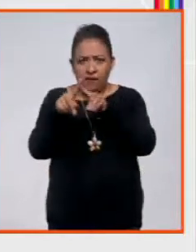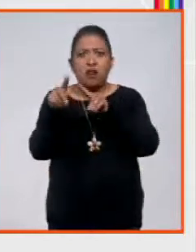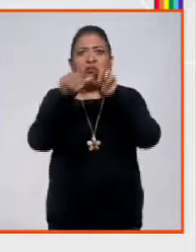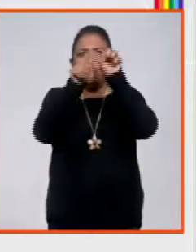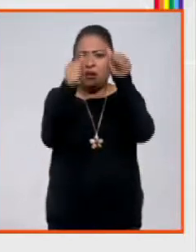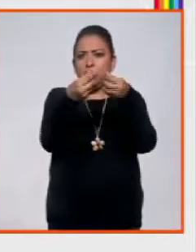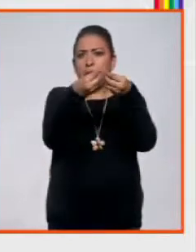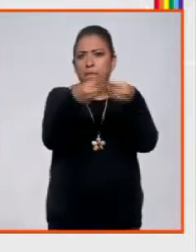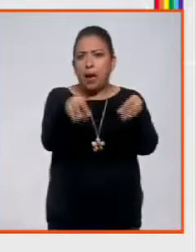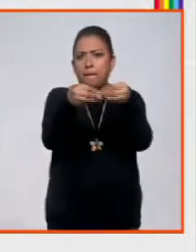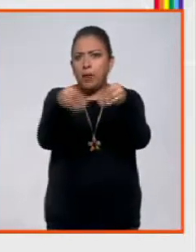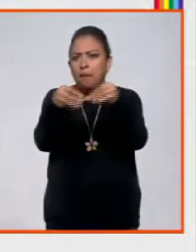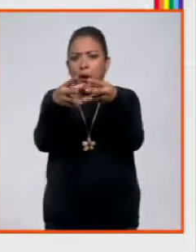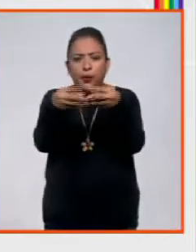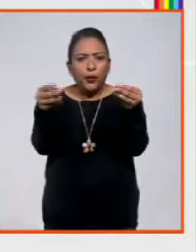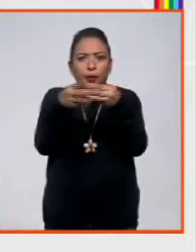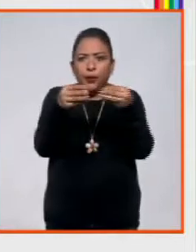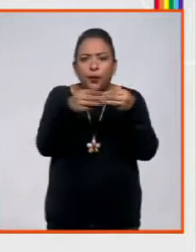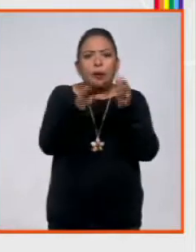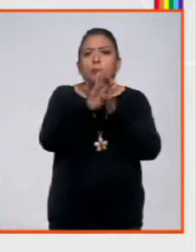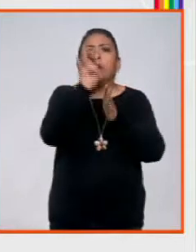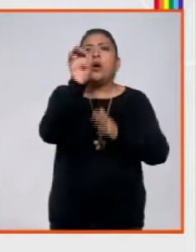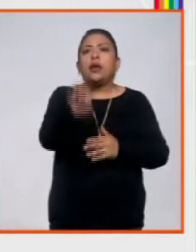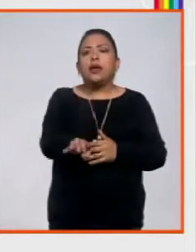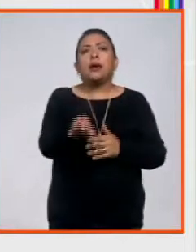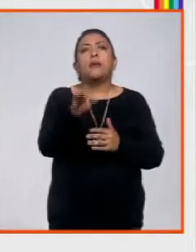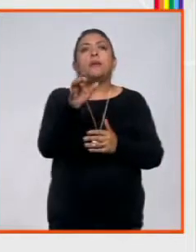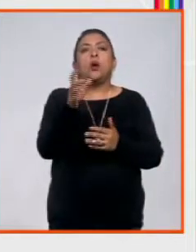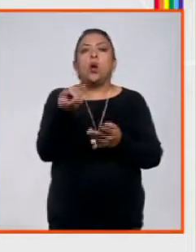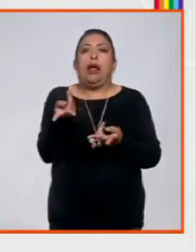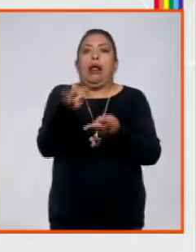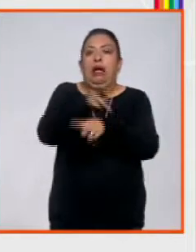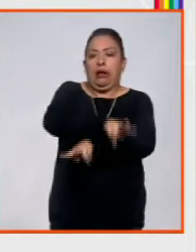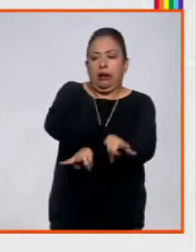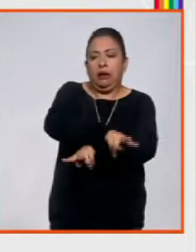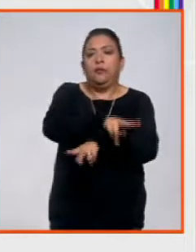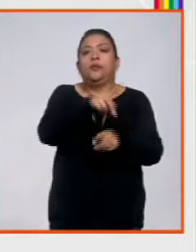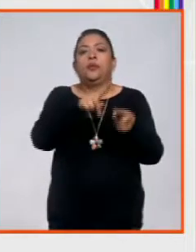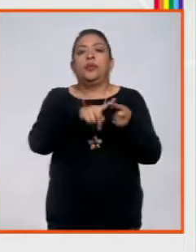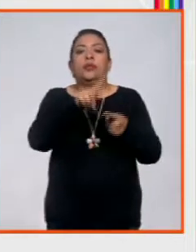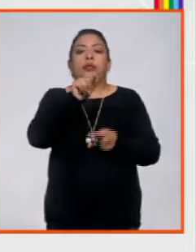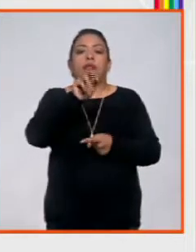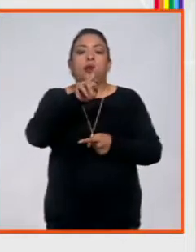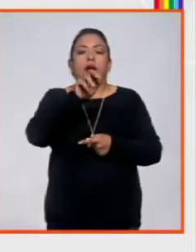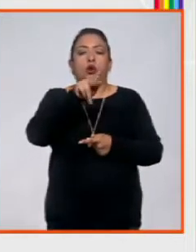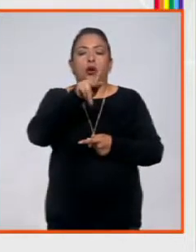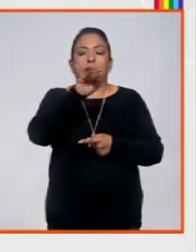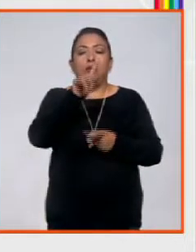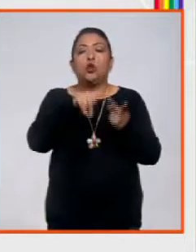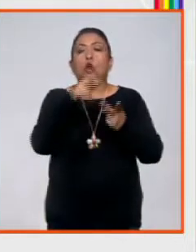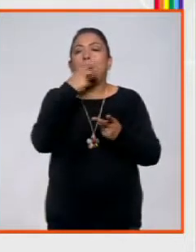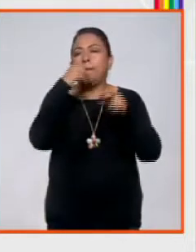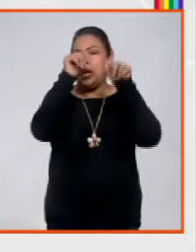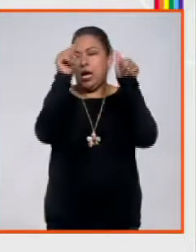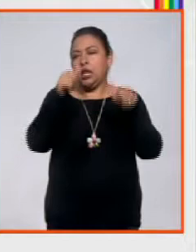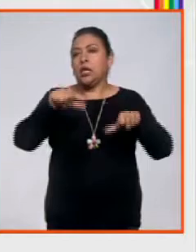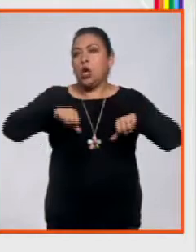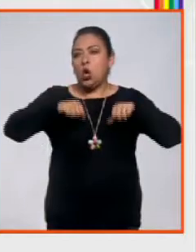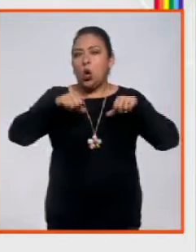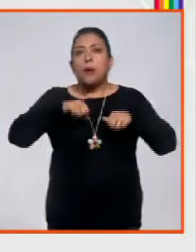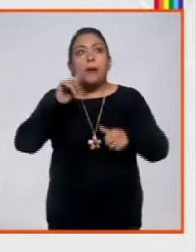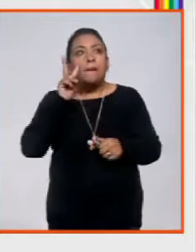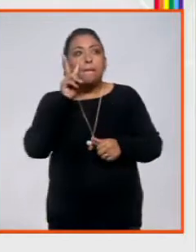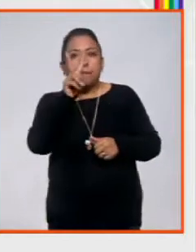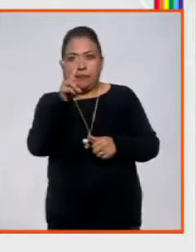perdido por ejemplo hablar de algo en sentido inverso tar okamoto fue un artista que muy joven vio la